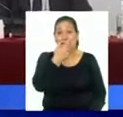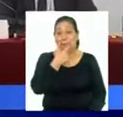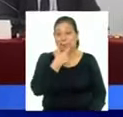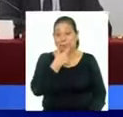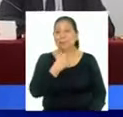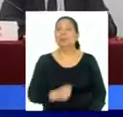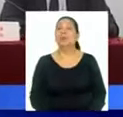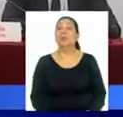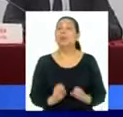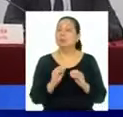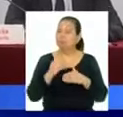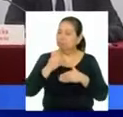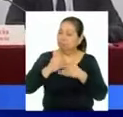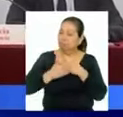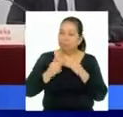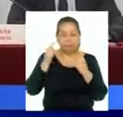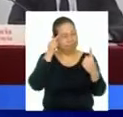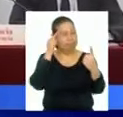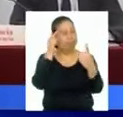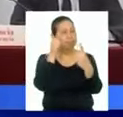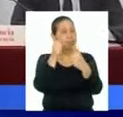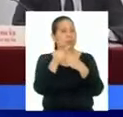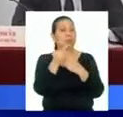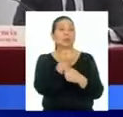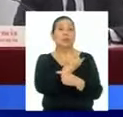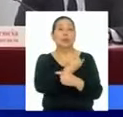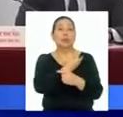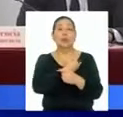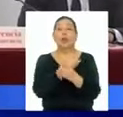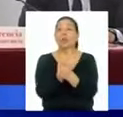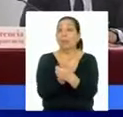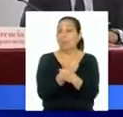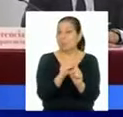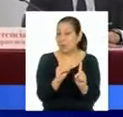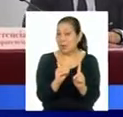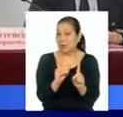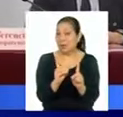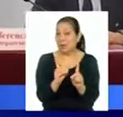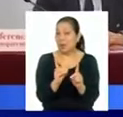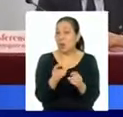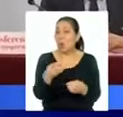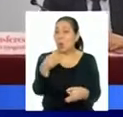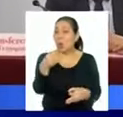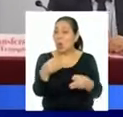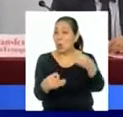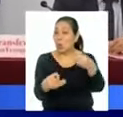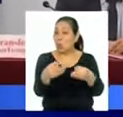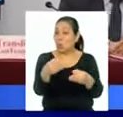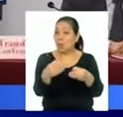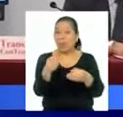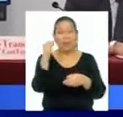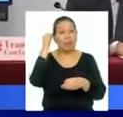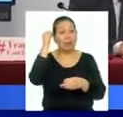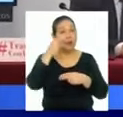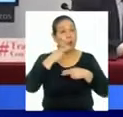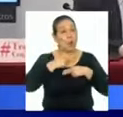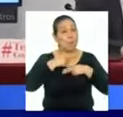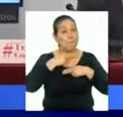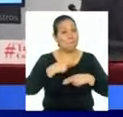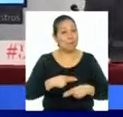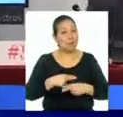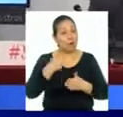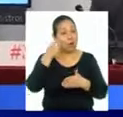Sagasti, fue seguir apuntalando la institucionalidad democrática, la justicia, los derechos humanos